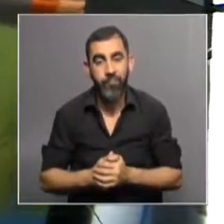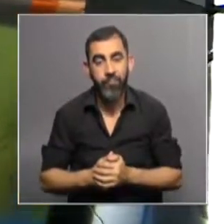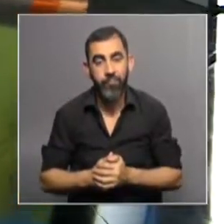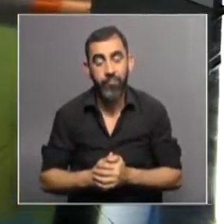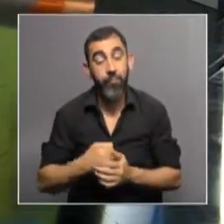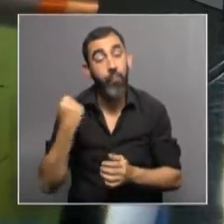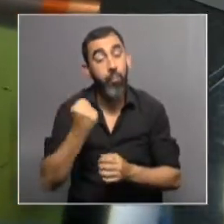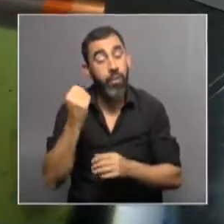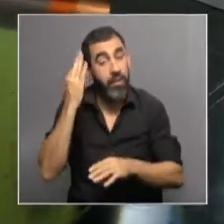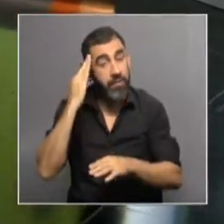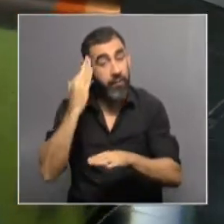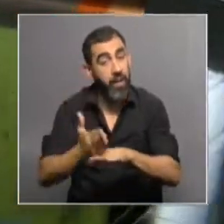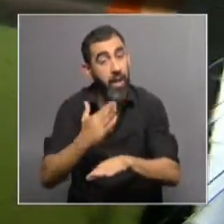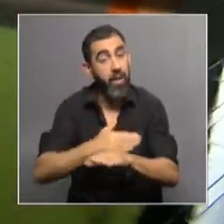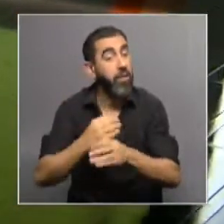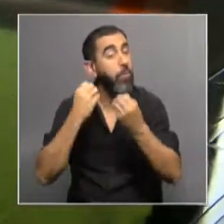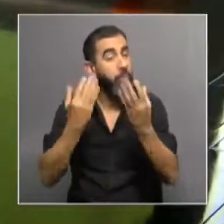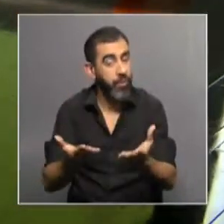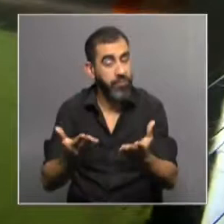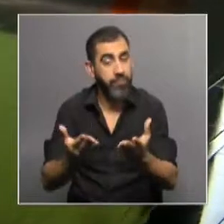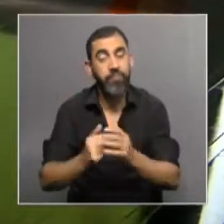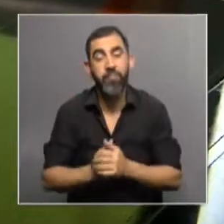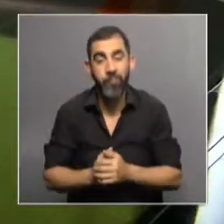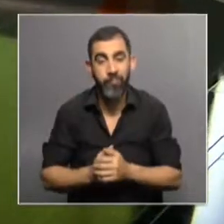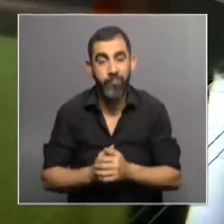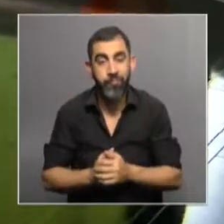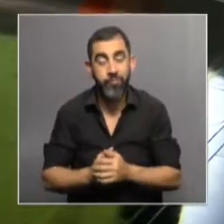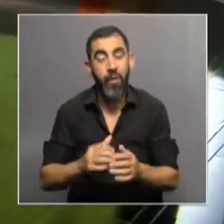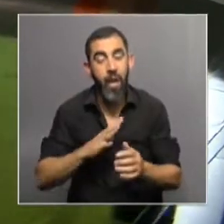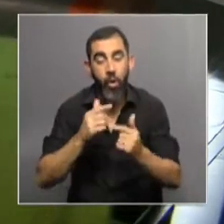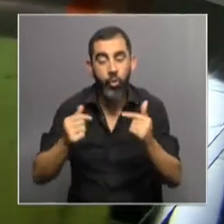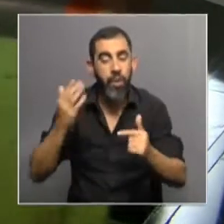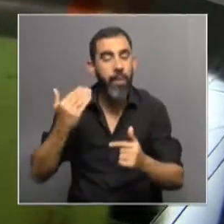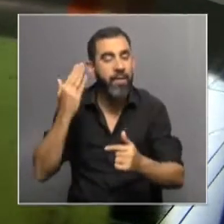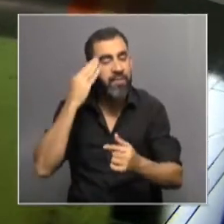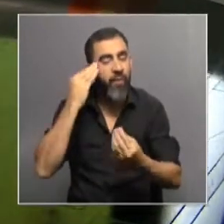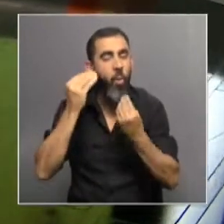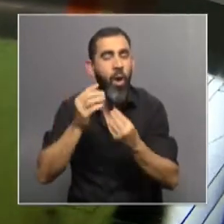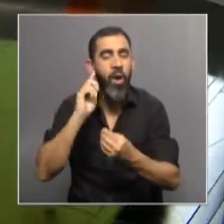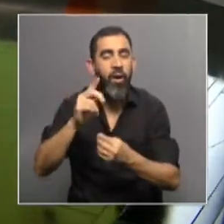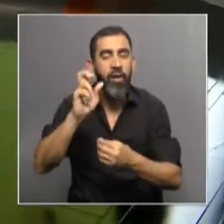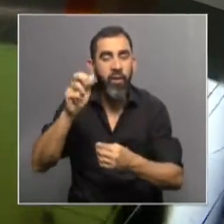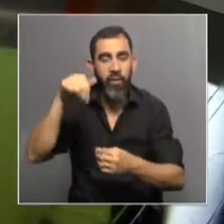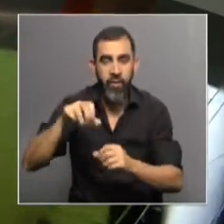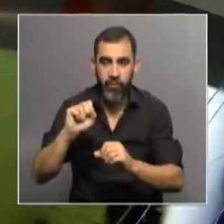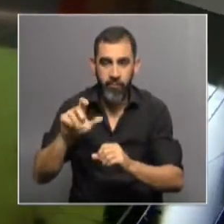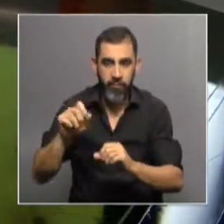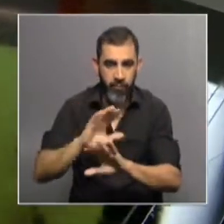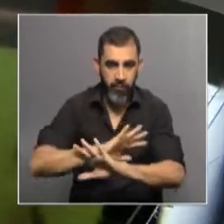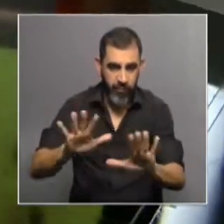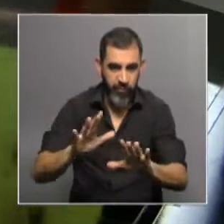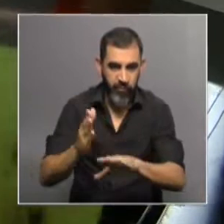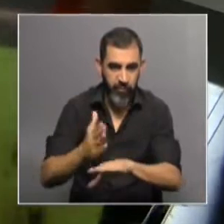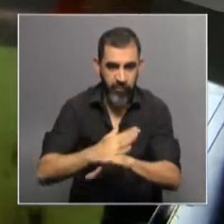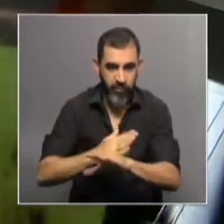diagnóstico? Tenemos esas herramientas, ¿para qué? Tenemos herramientas para diagnosticar cuál de esos genes podría estar funcionando mal y actuar en forma precoz.